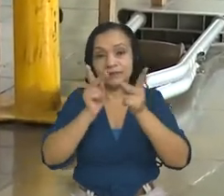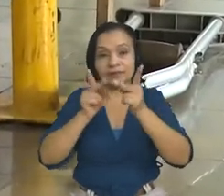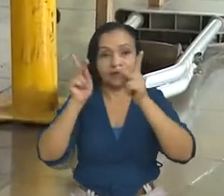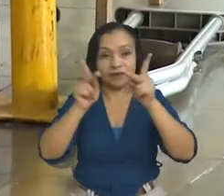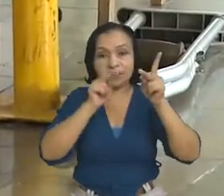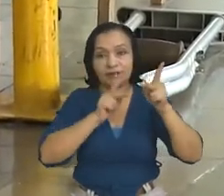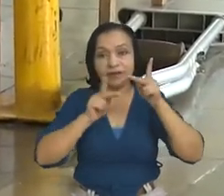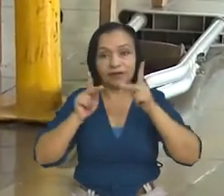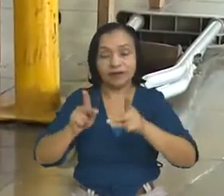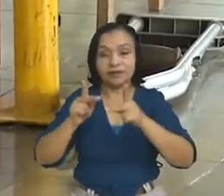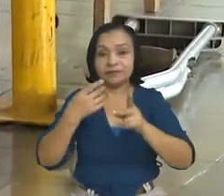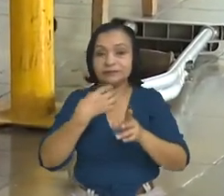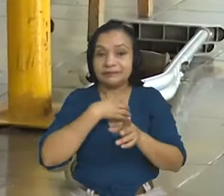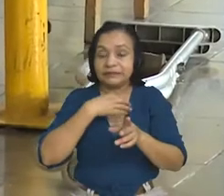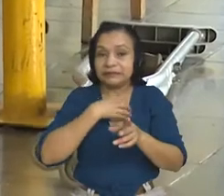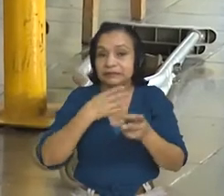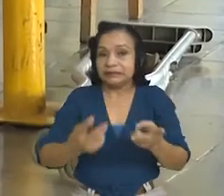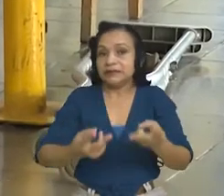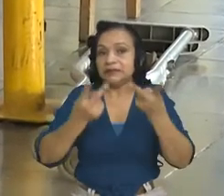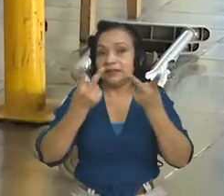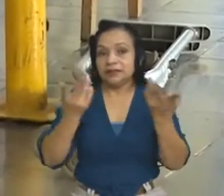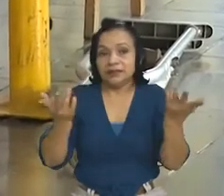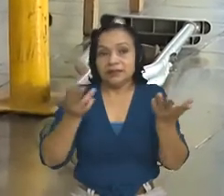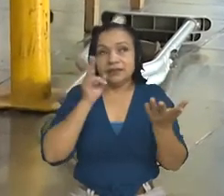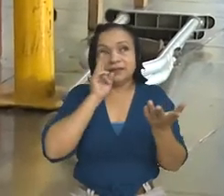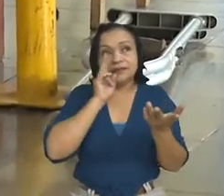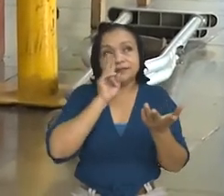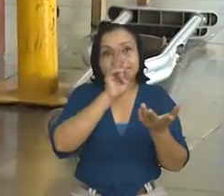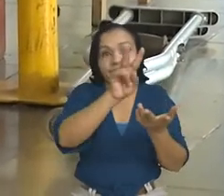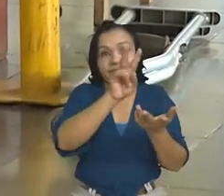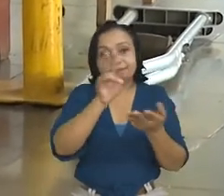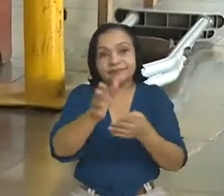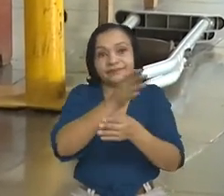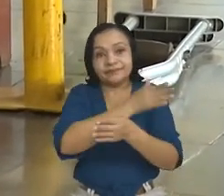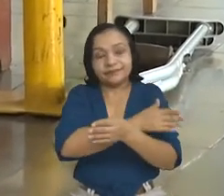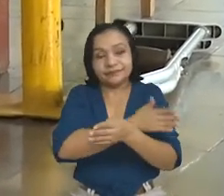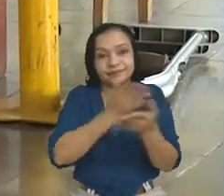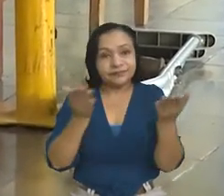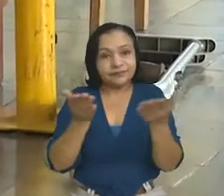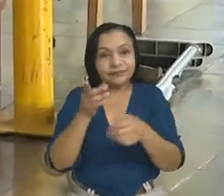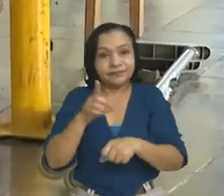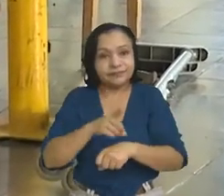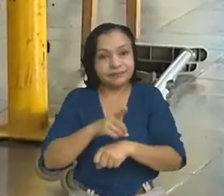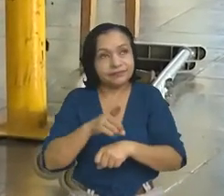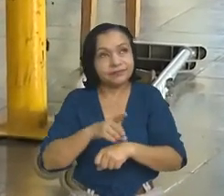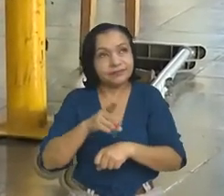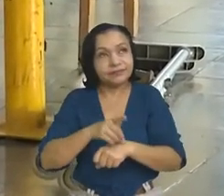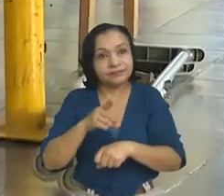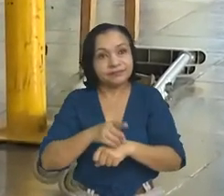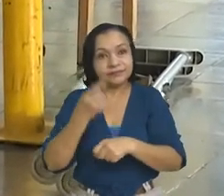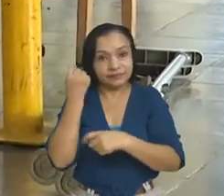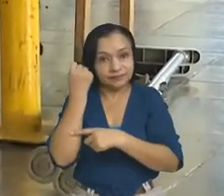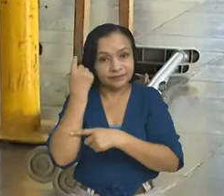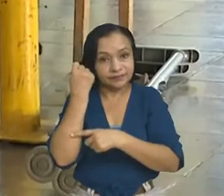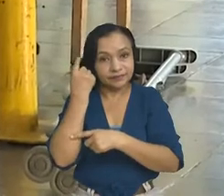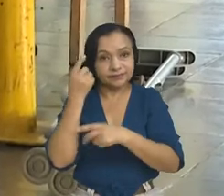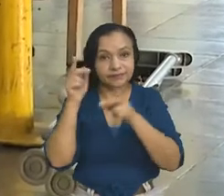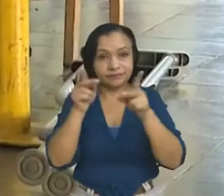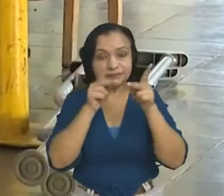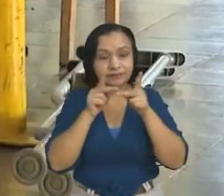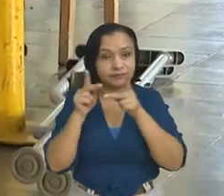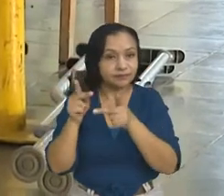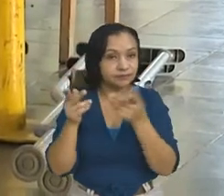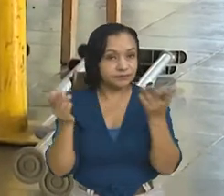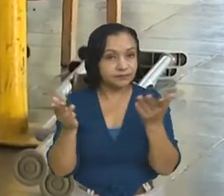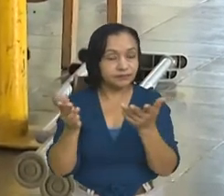que tiene esta situación. Y ahí veíamos antes de estas imágenes, doctora, y entender con nuestra audiencia que